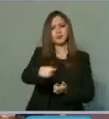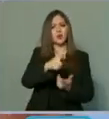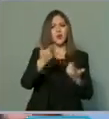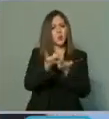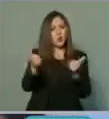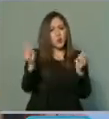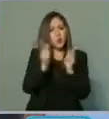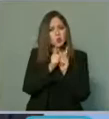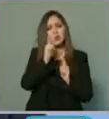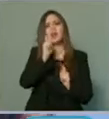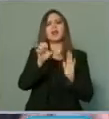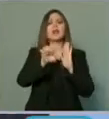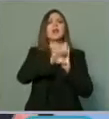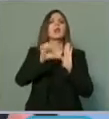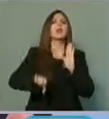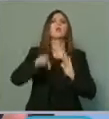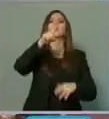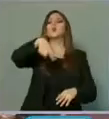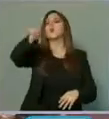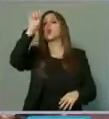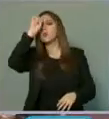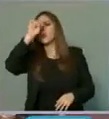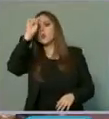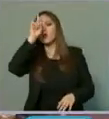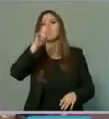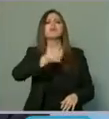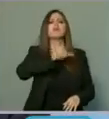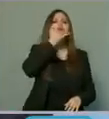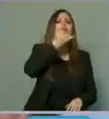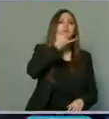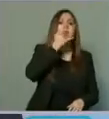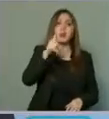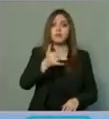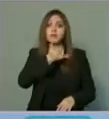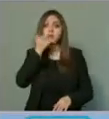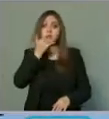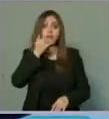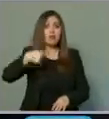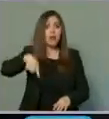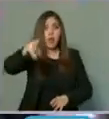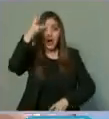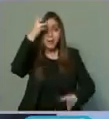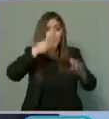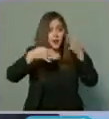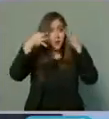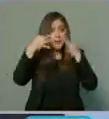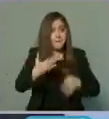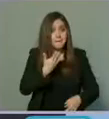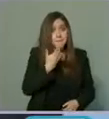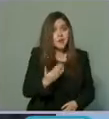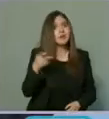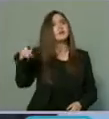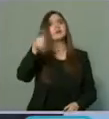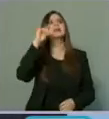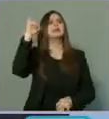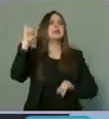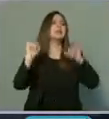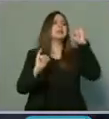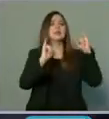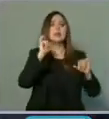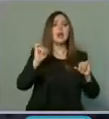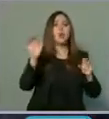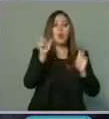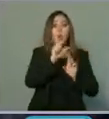en donde todos les digo, a ver, ¿qué opinan de los errores? ¿El error es aprendizaje? Y todos, sí, es aprendizaje. Y a la hora que hacemos un